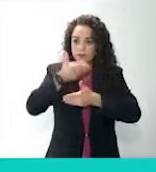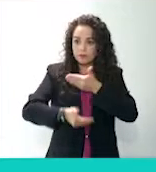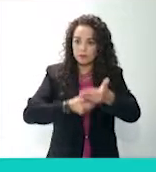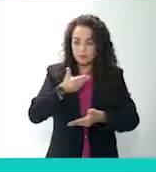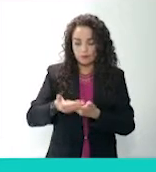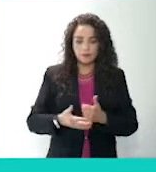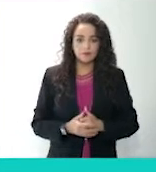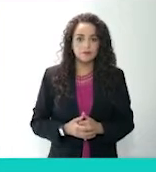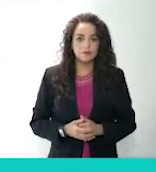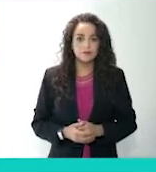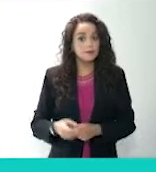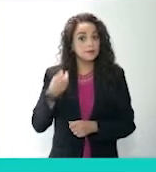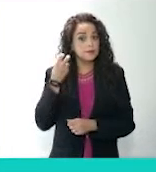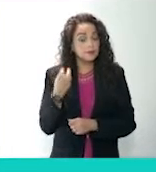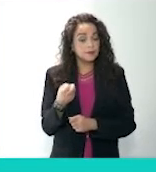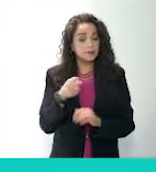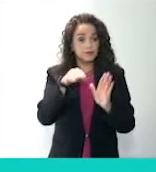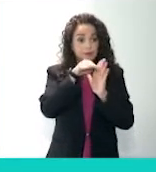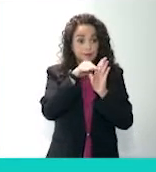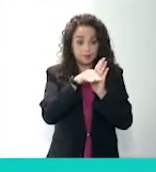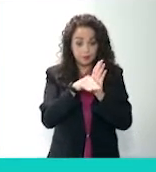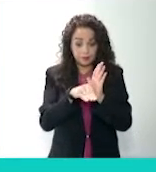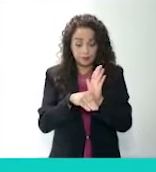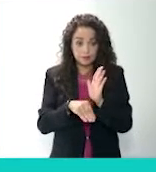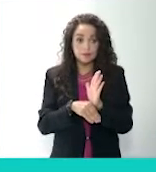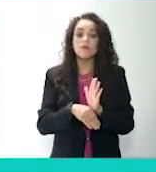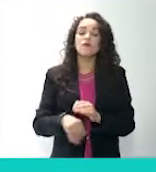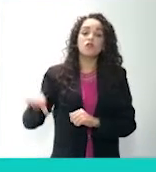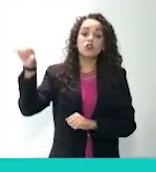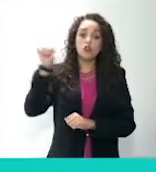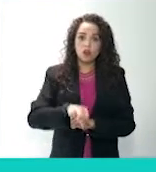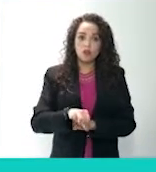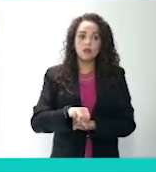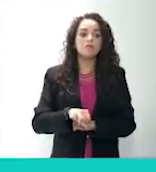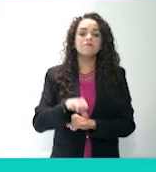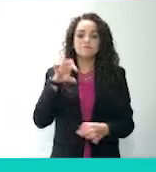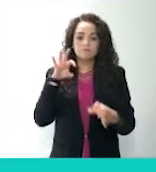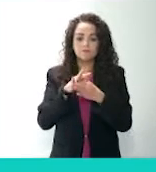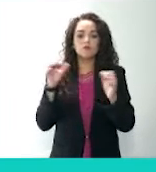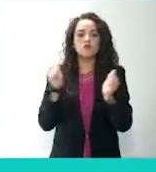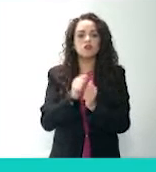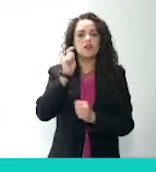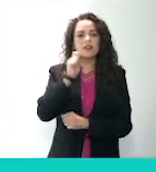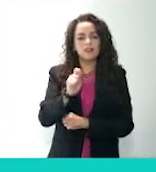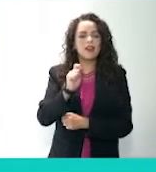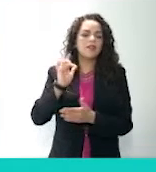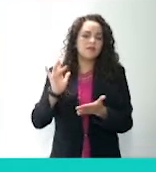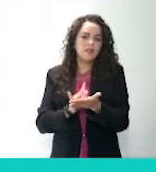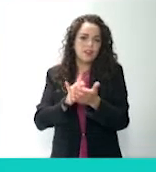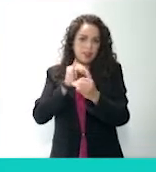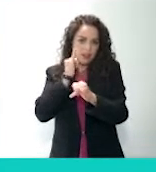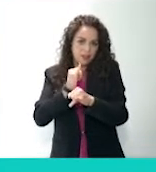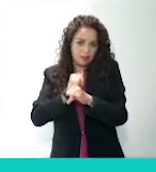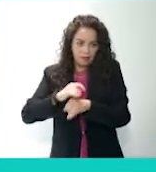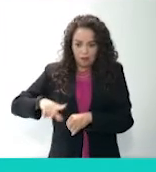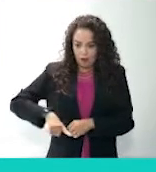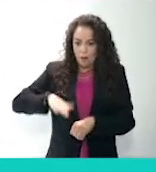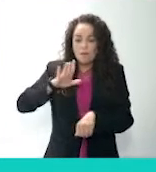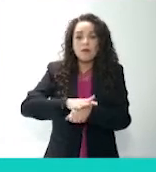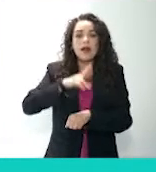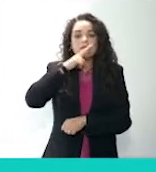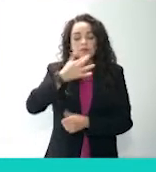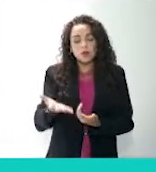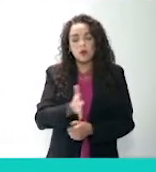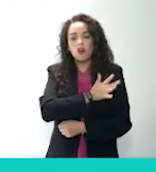esta política nos acerca hoy al gobierno digital buscando mejorar calidad de los trámites y servicios